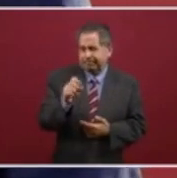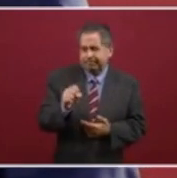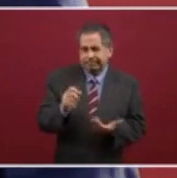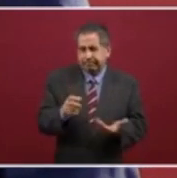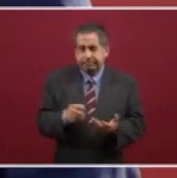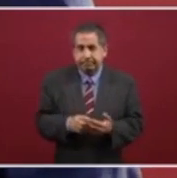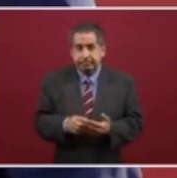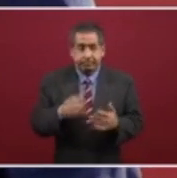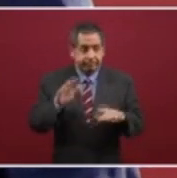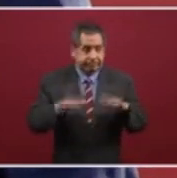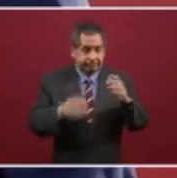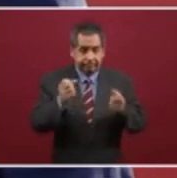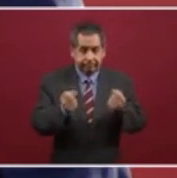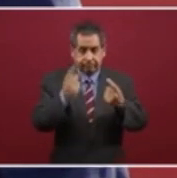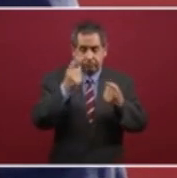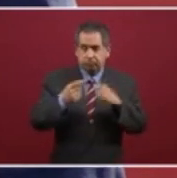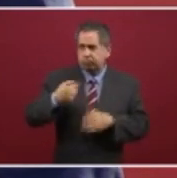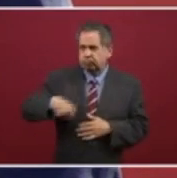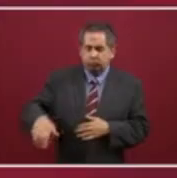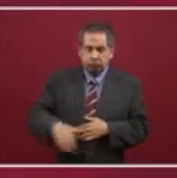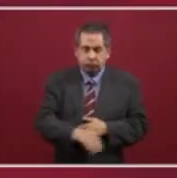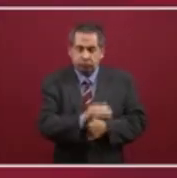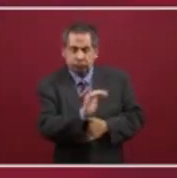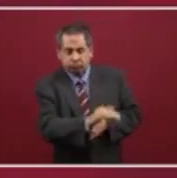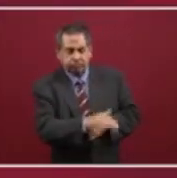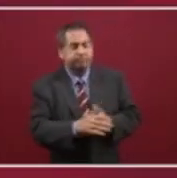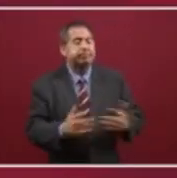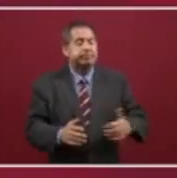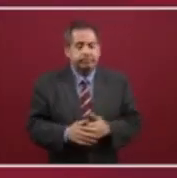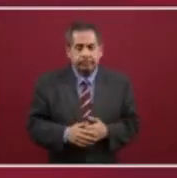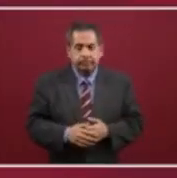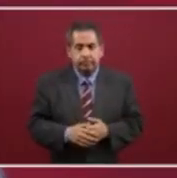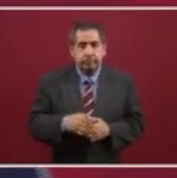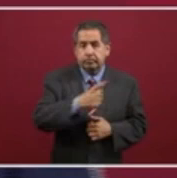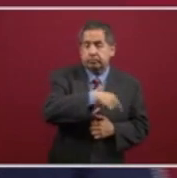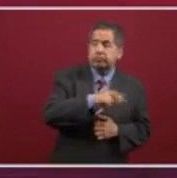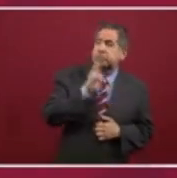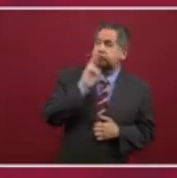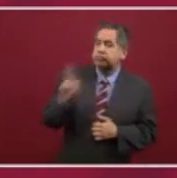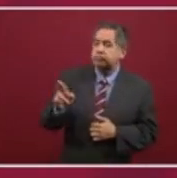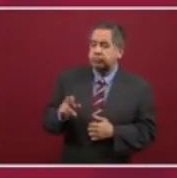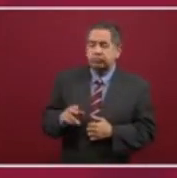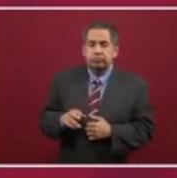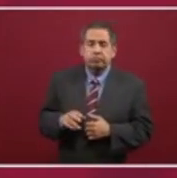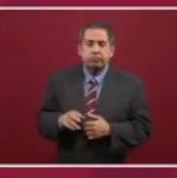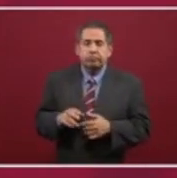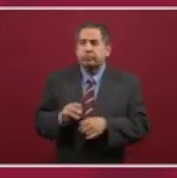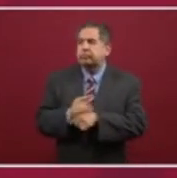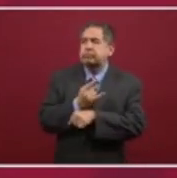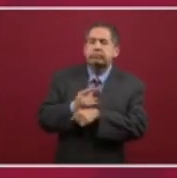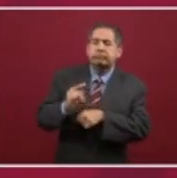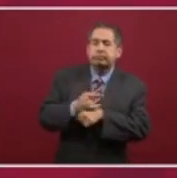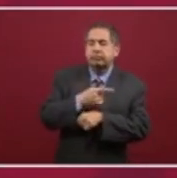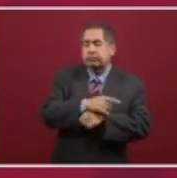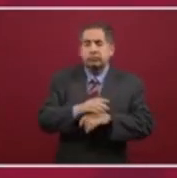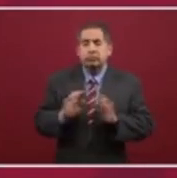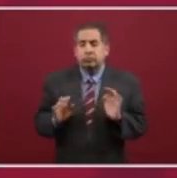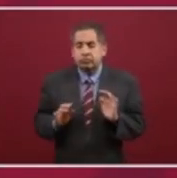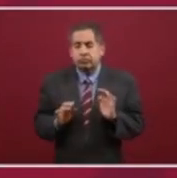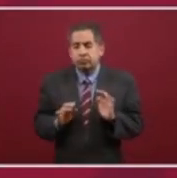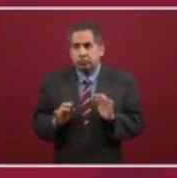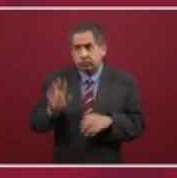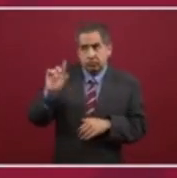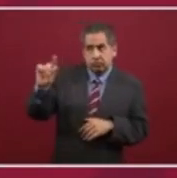queja de parte de nosotros, nos contestan de manera informal de que están haciendo